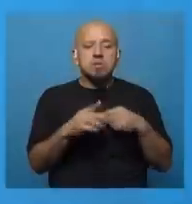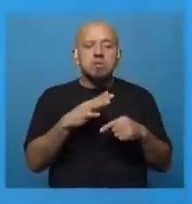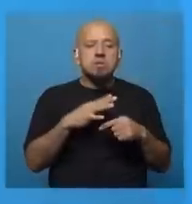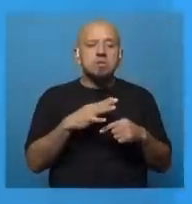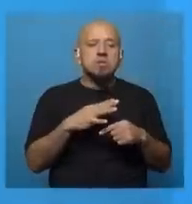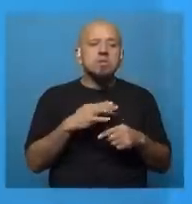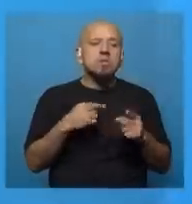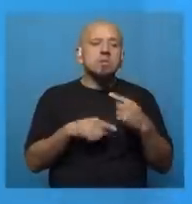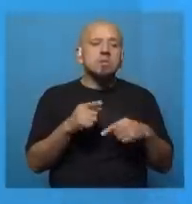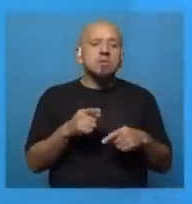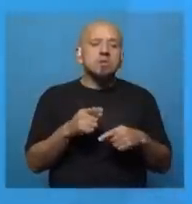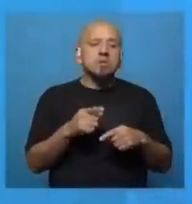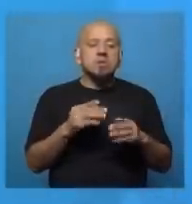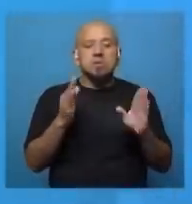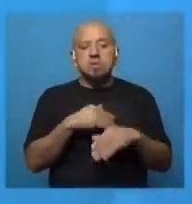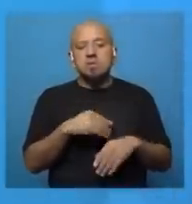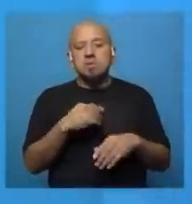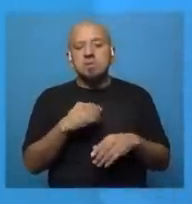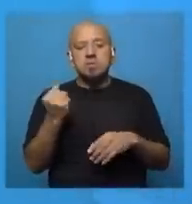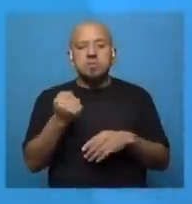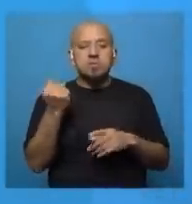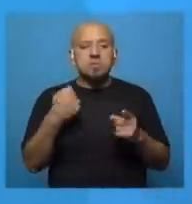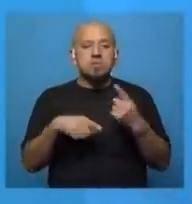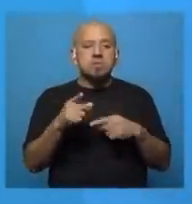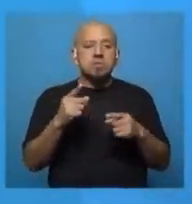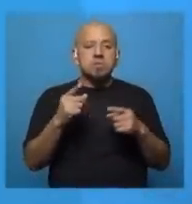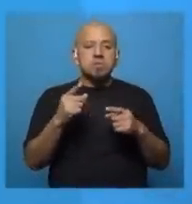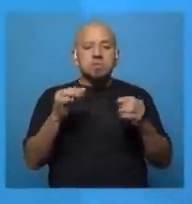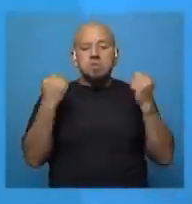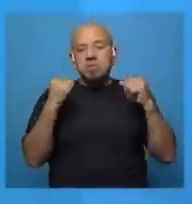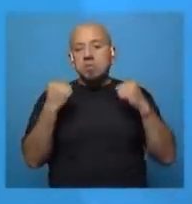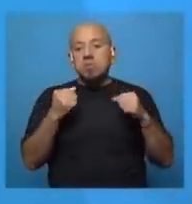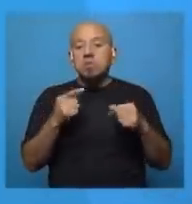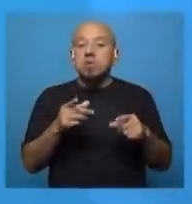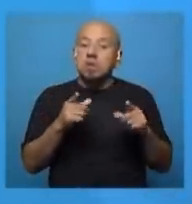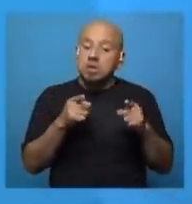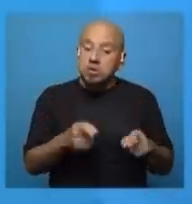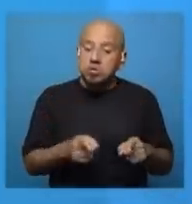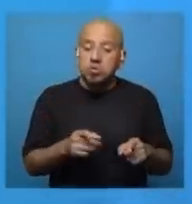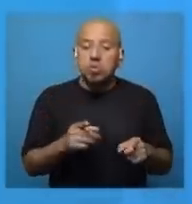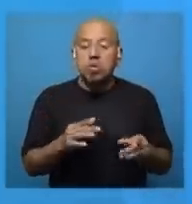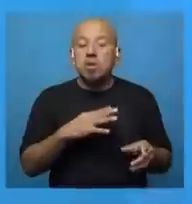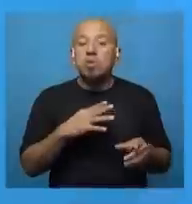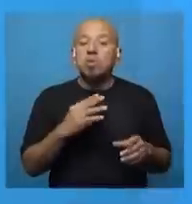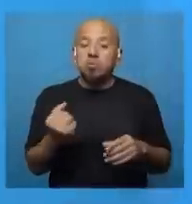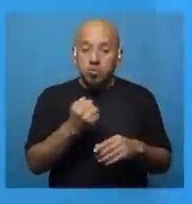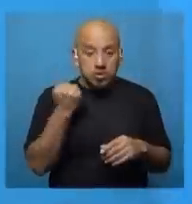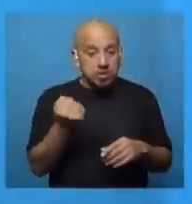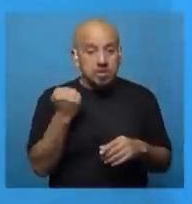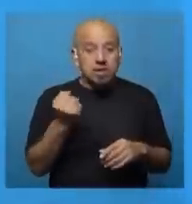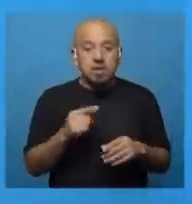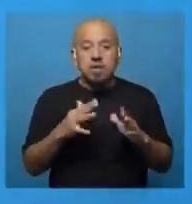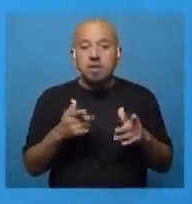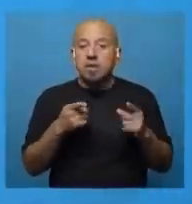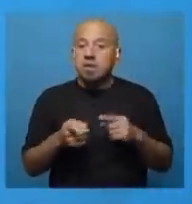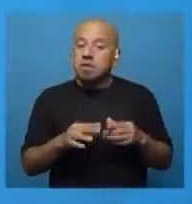Determine Pero no es lo relevante lo relevante es que esa práctica pueda estar dándose y lo relevante también es que